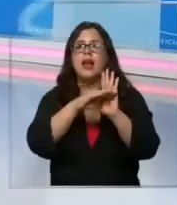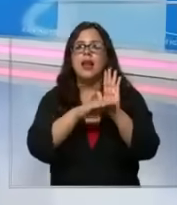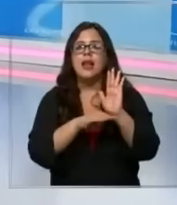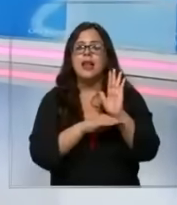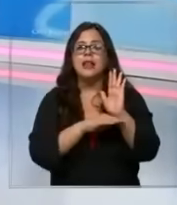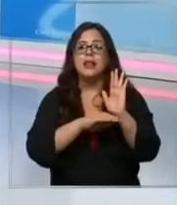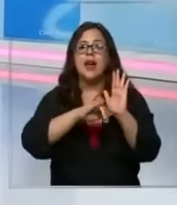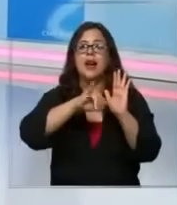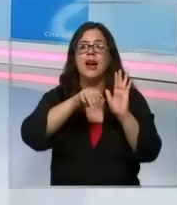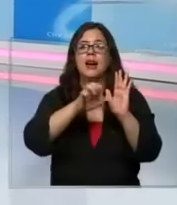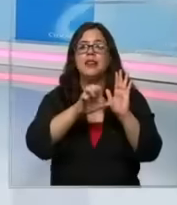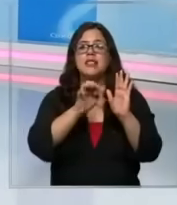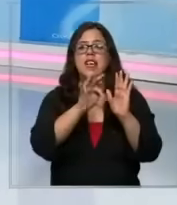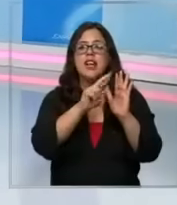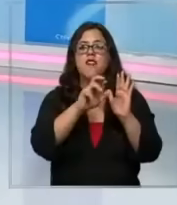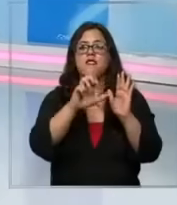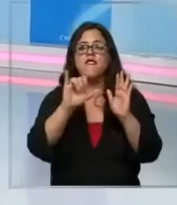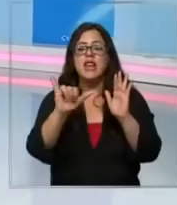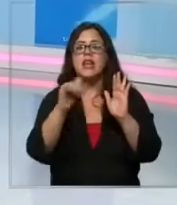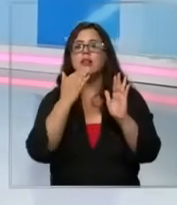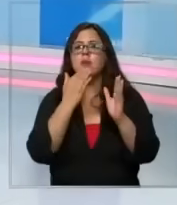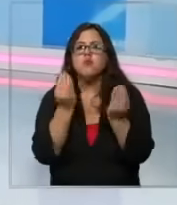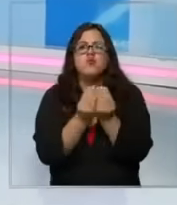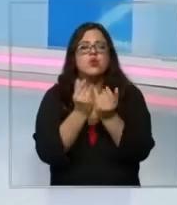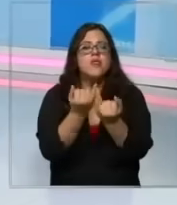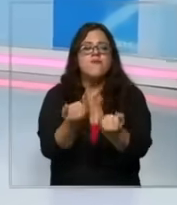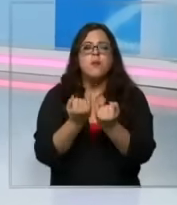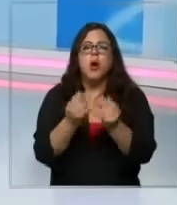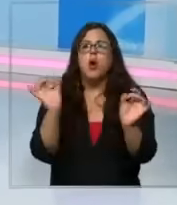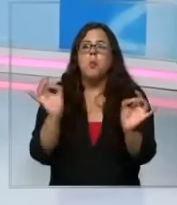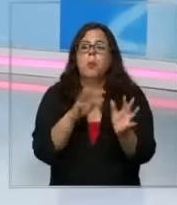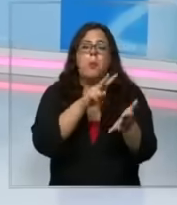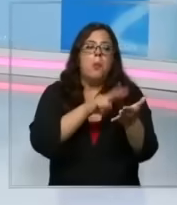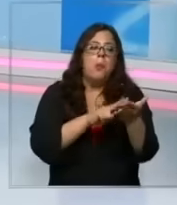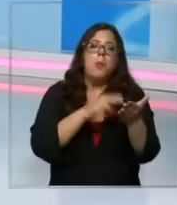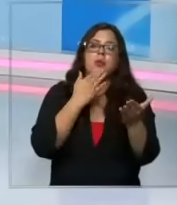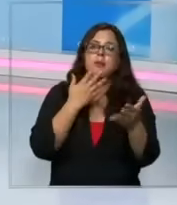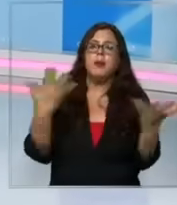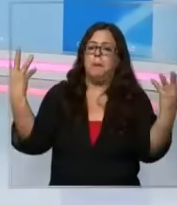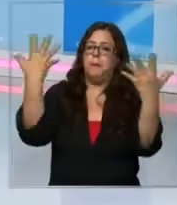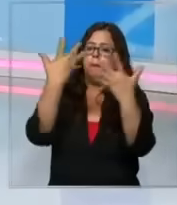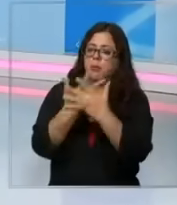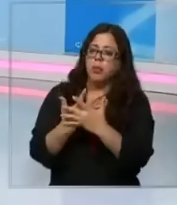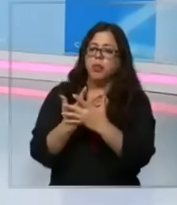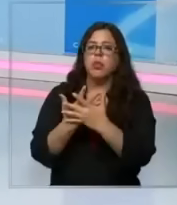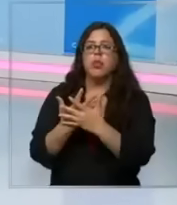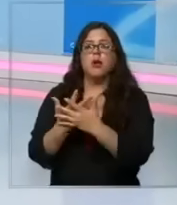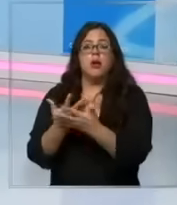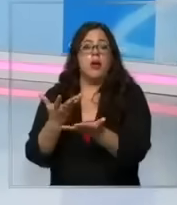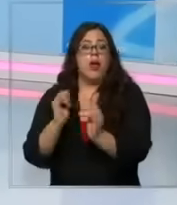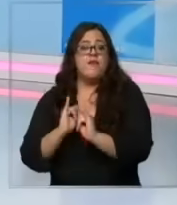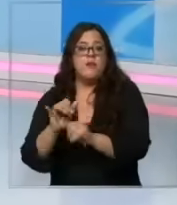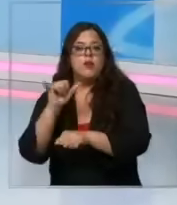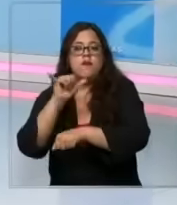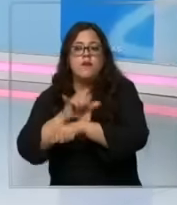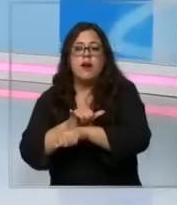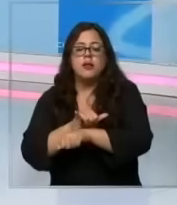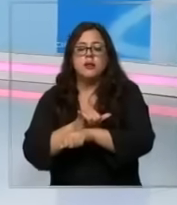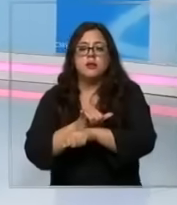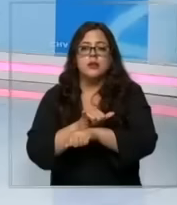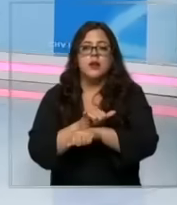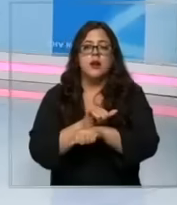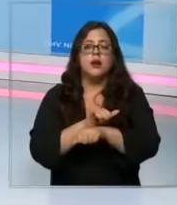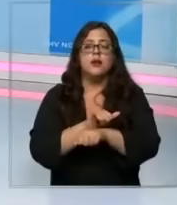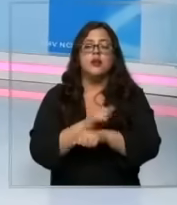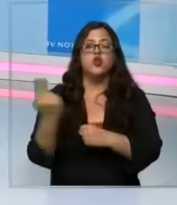Epstein. Y claro, se ha mezclado mucha información que puede tener alguna base de verdad con también mucha desinformación, mucha fake news que ha estado circulando durante